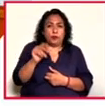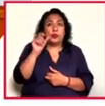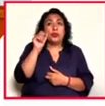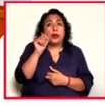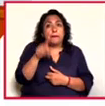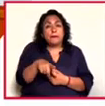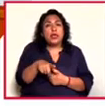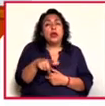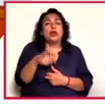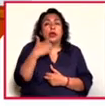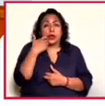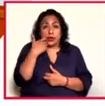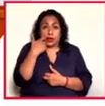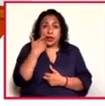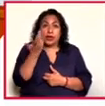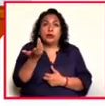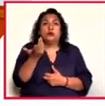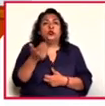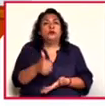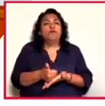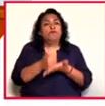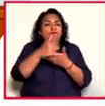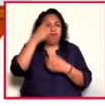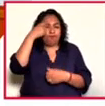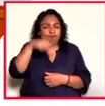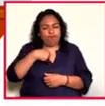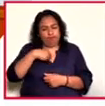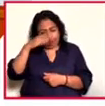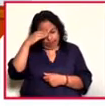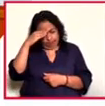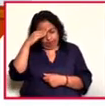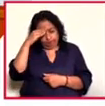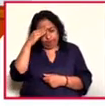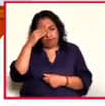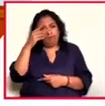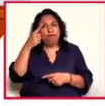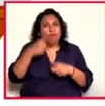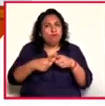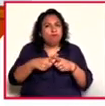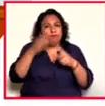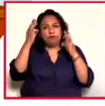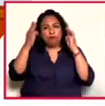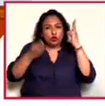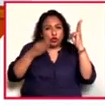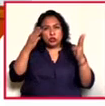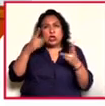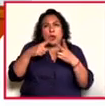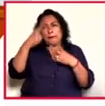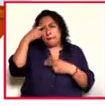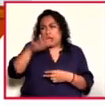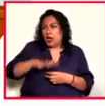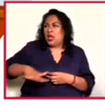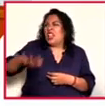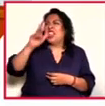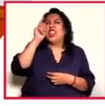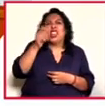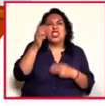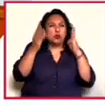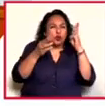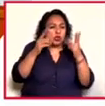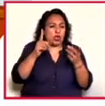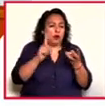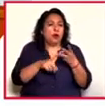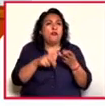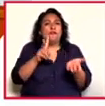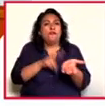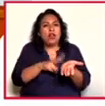nos oriente pues a repensar quién es el museo, qué significa para la comunidad, cuáles son sus valores,